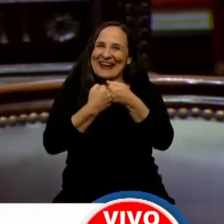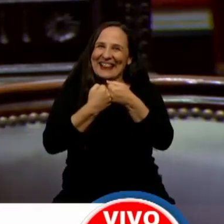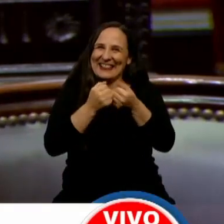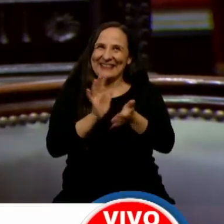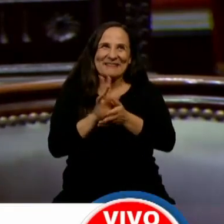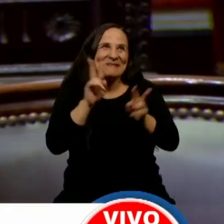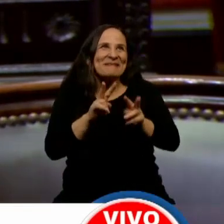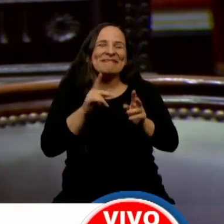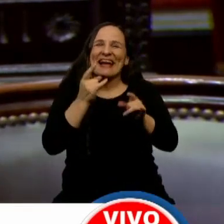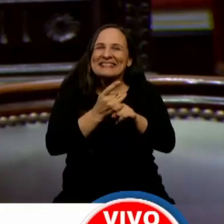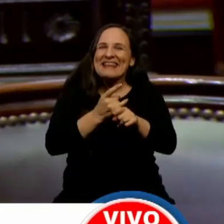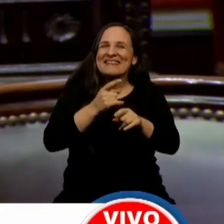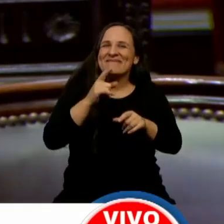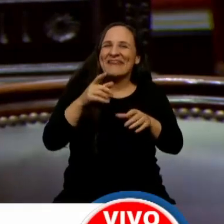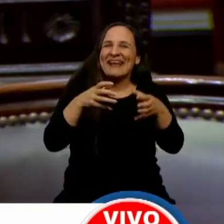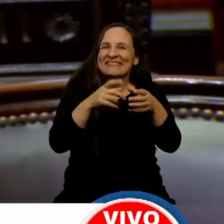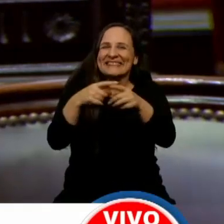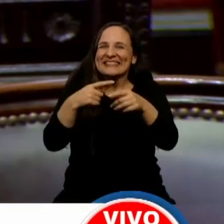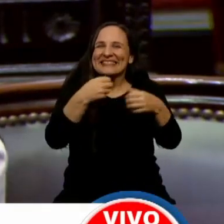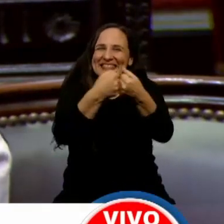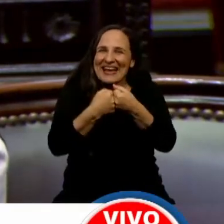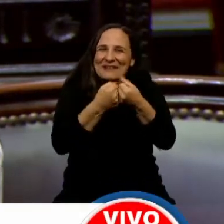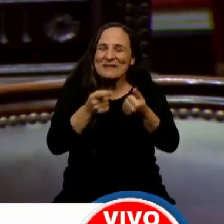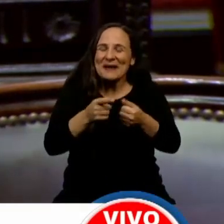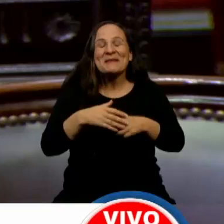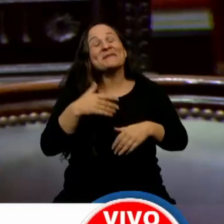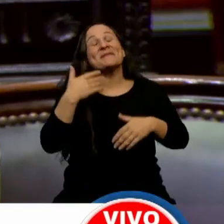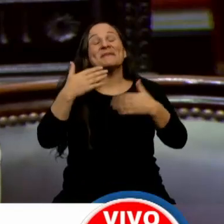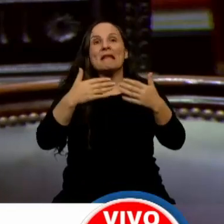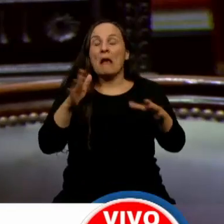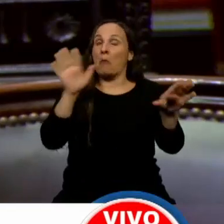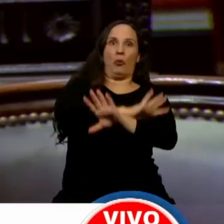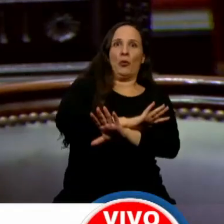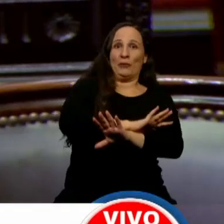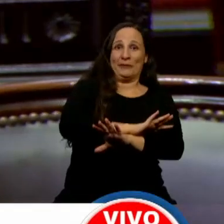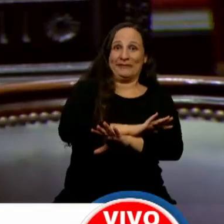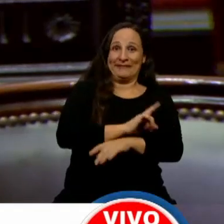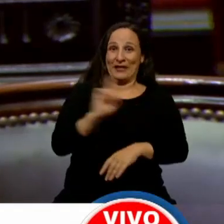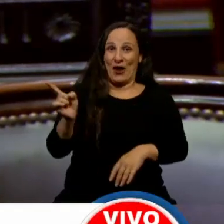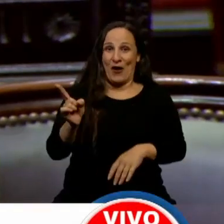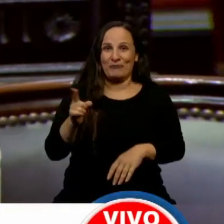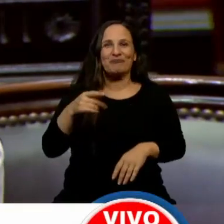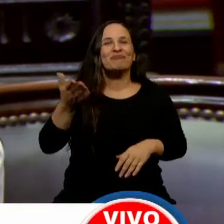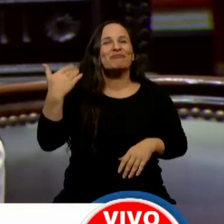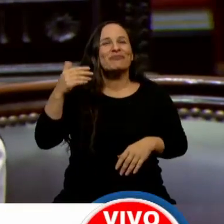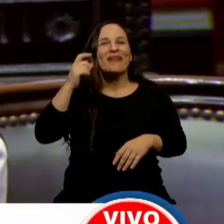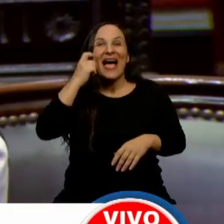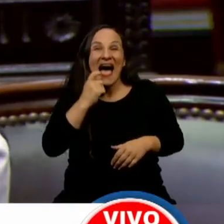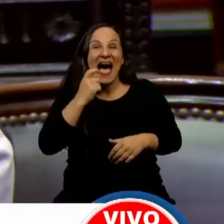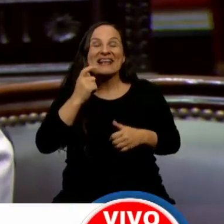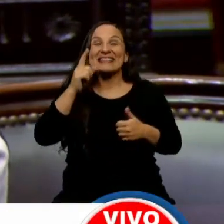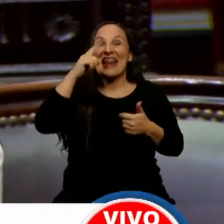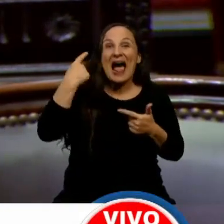de los consensos en Argentina. Eso, por supuesto, que no sucedió. Esa foto de Axel, Alberto y